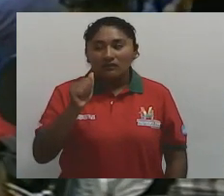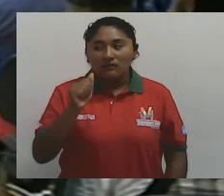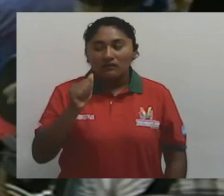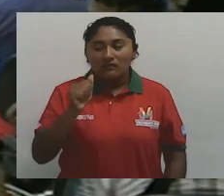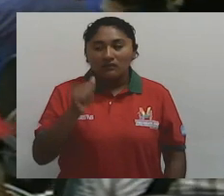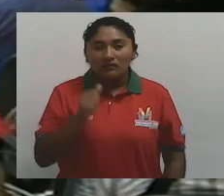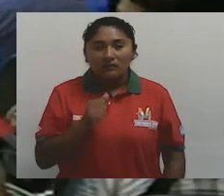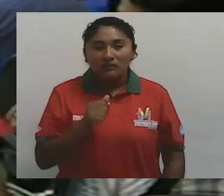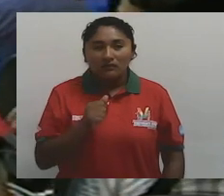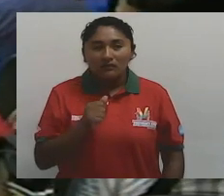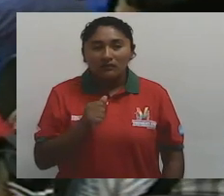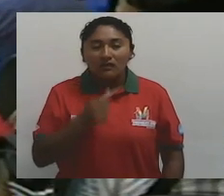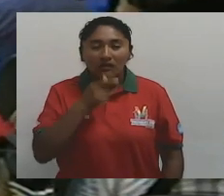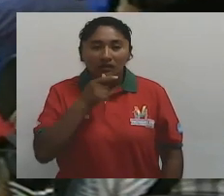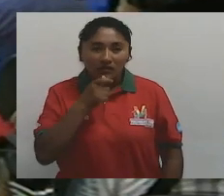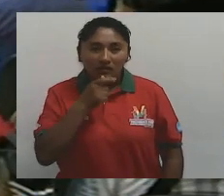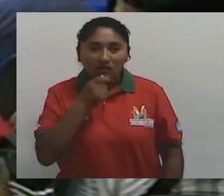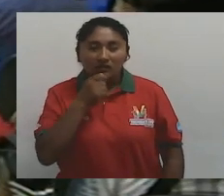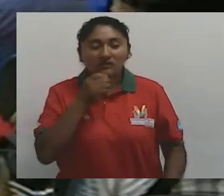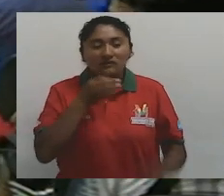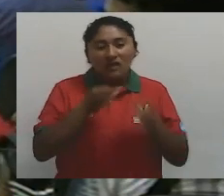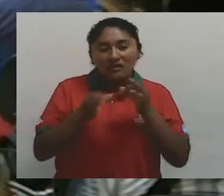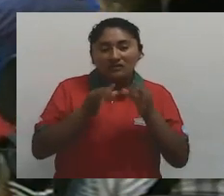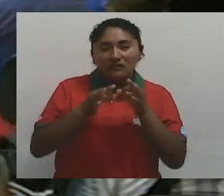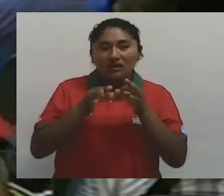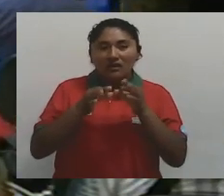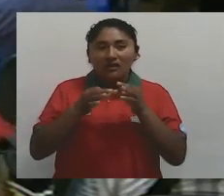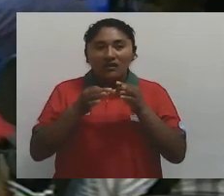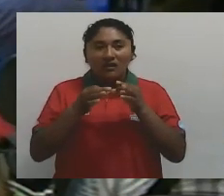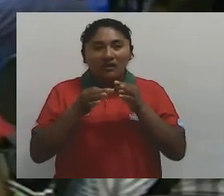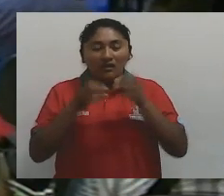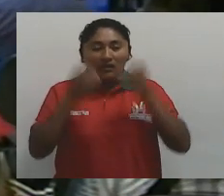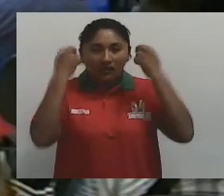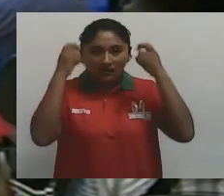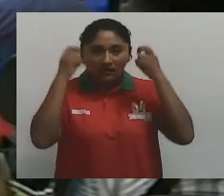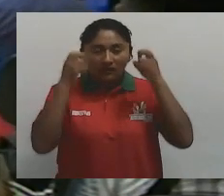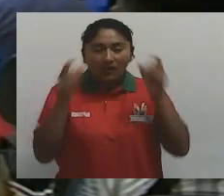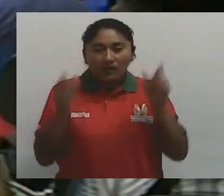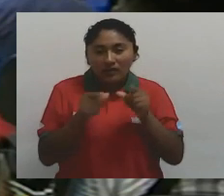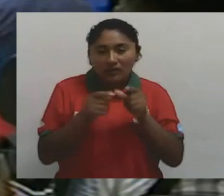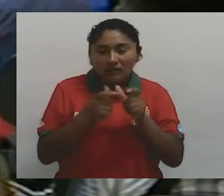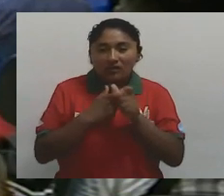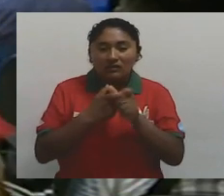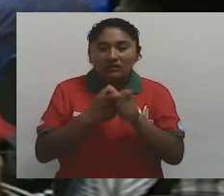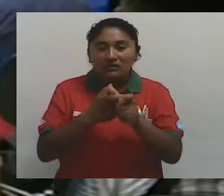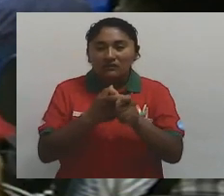quien nos va a disertar sobre el mini atletismo.